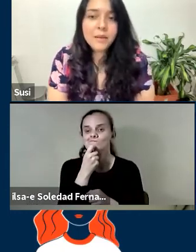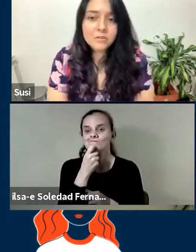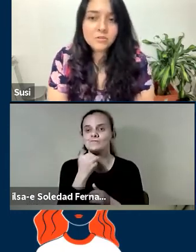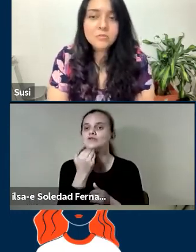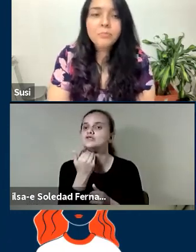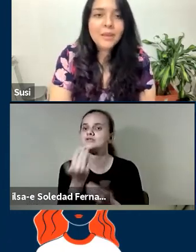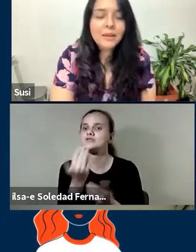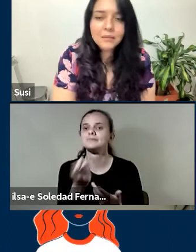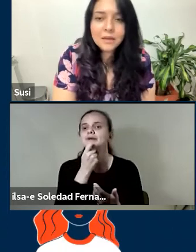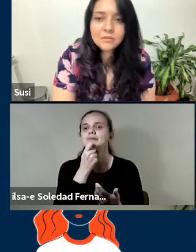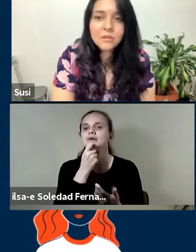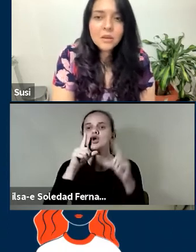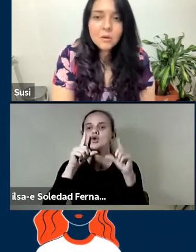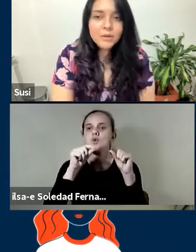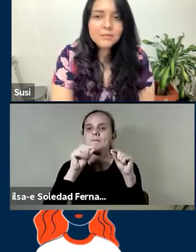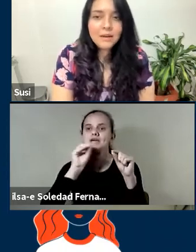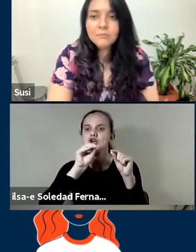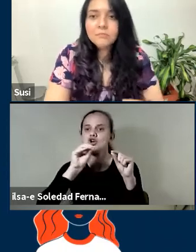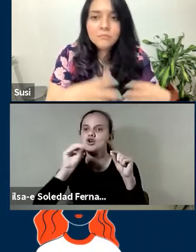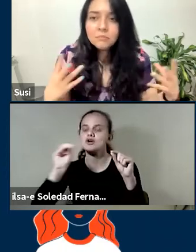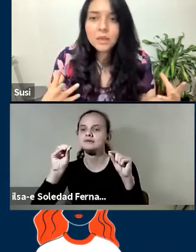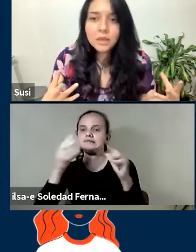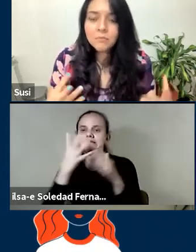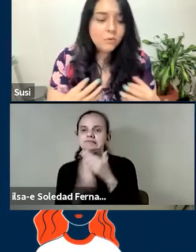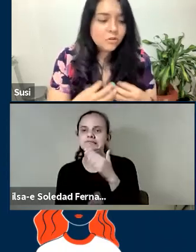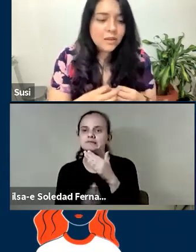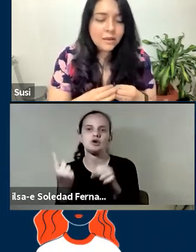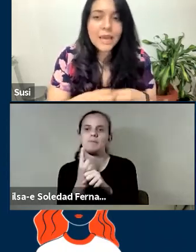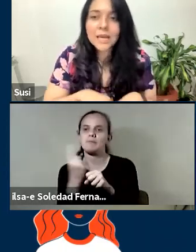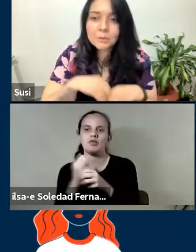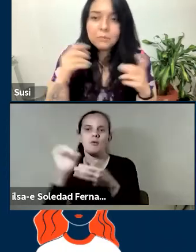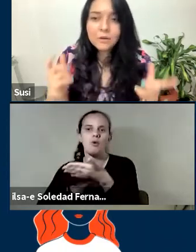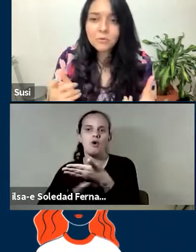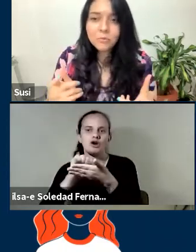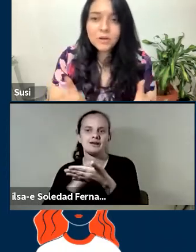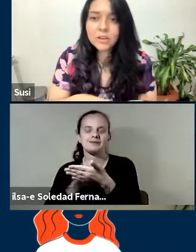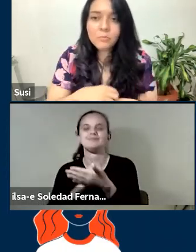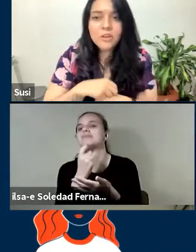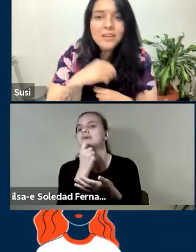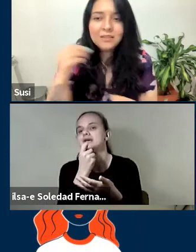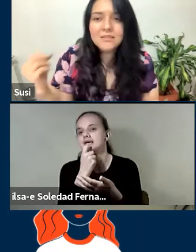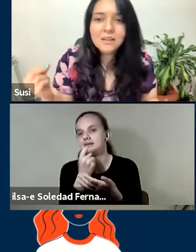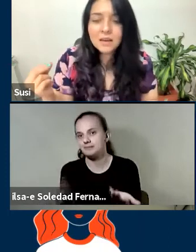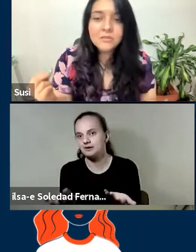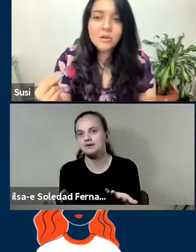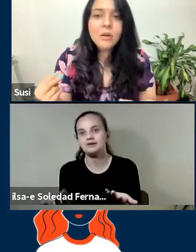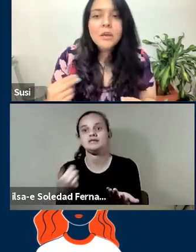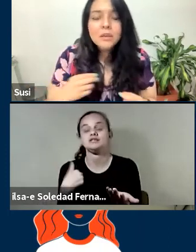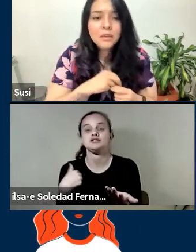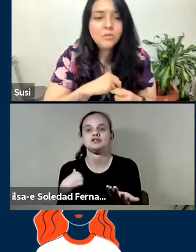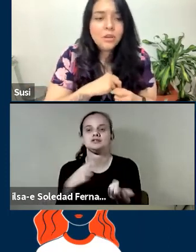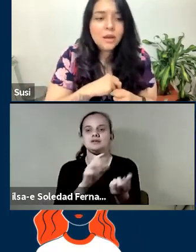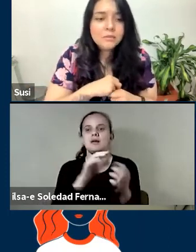negativas para ellos. En este caso puede ser, no sé, escribí mal un número y no puedo deshacer esa